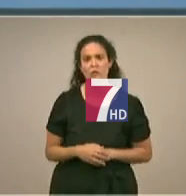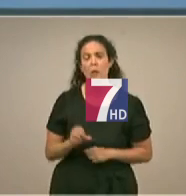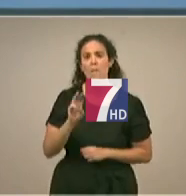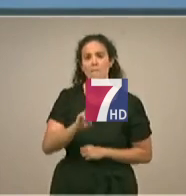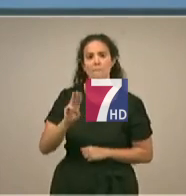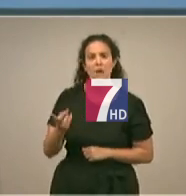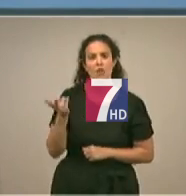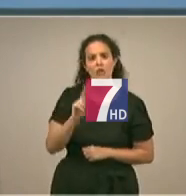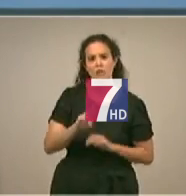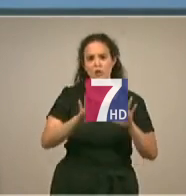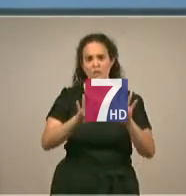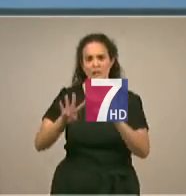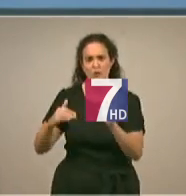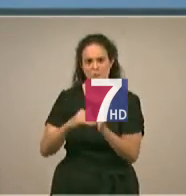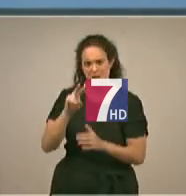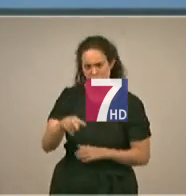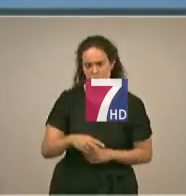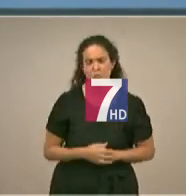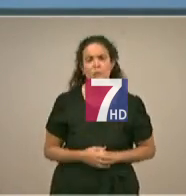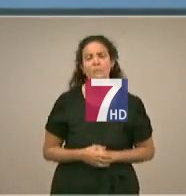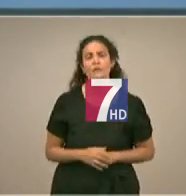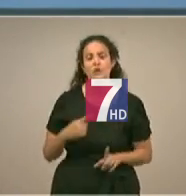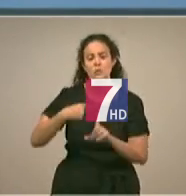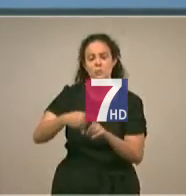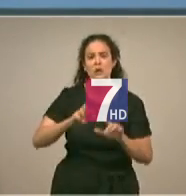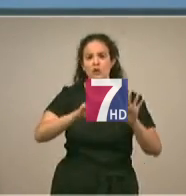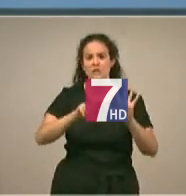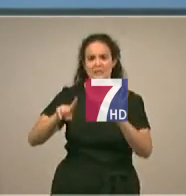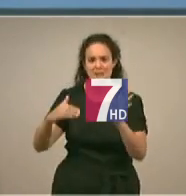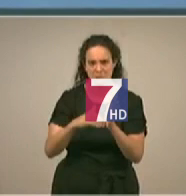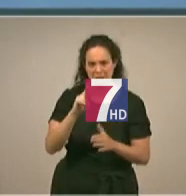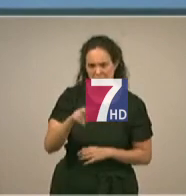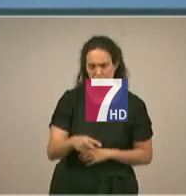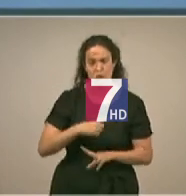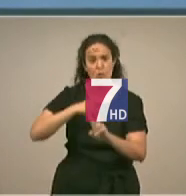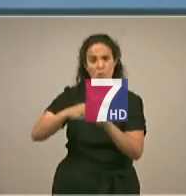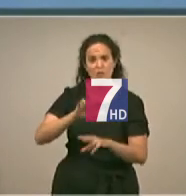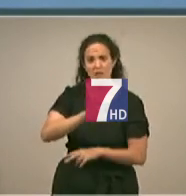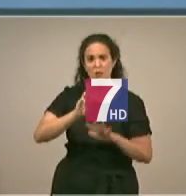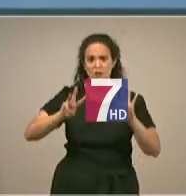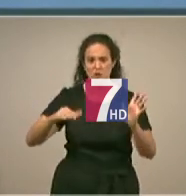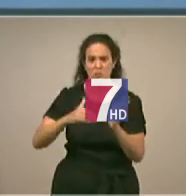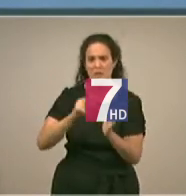popular 299000 sumar 6000 y vox